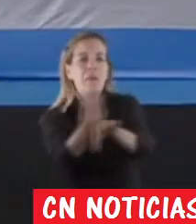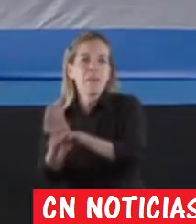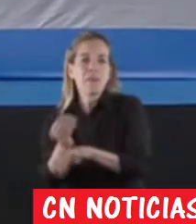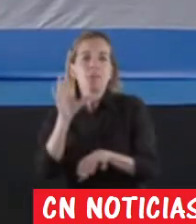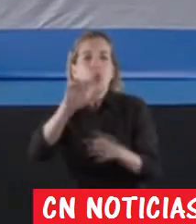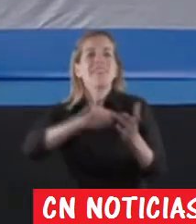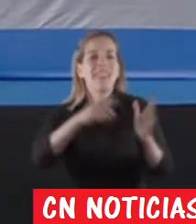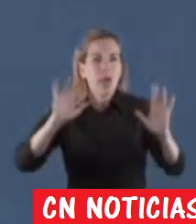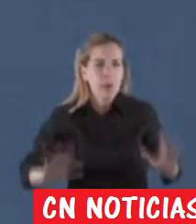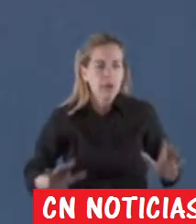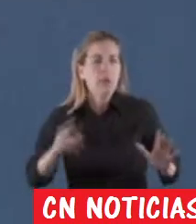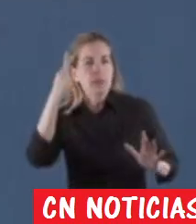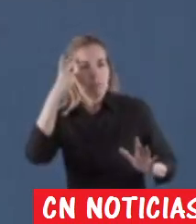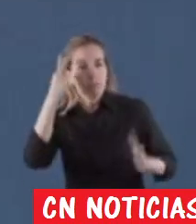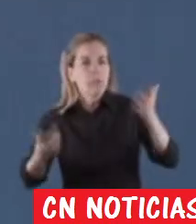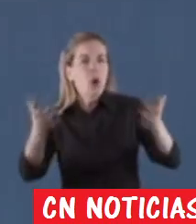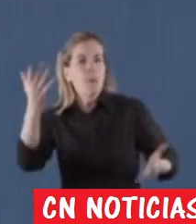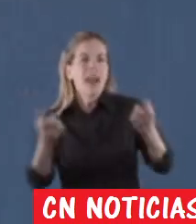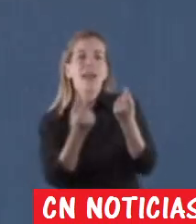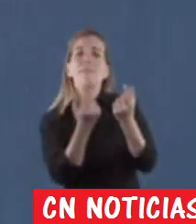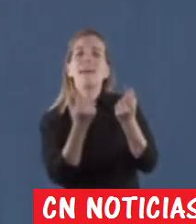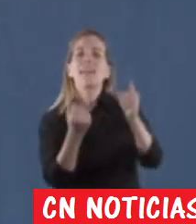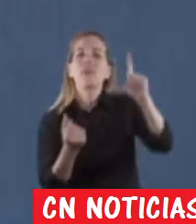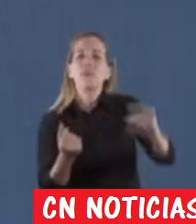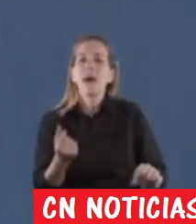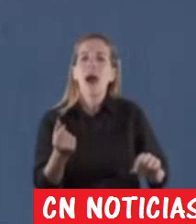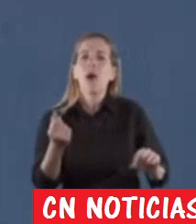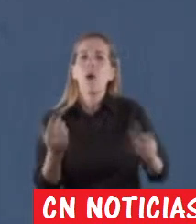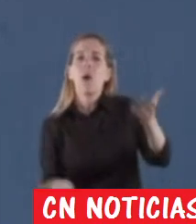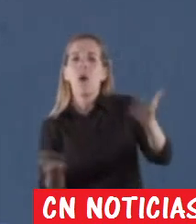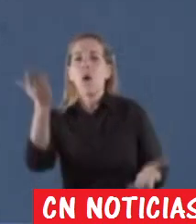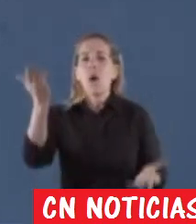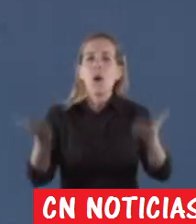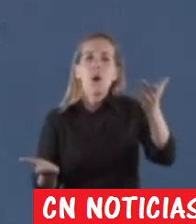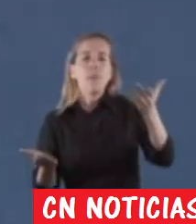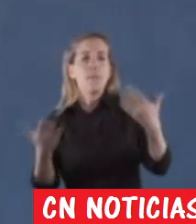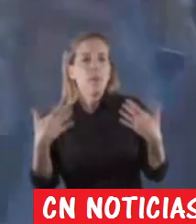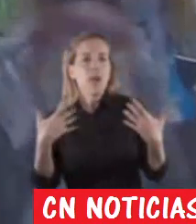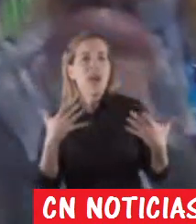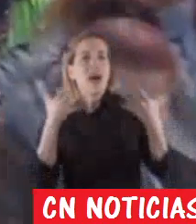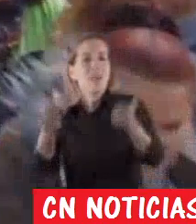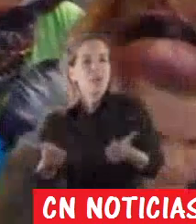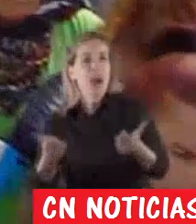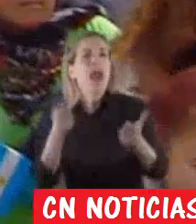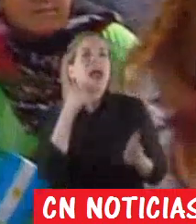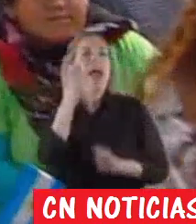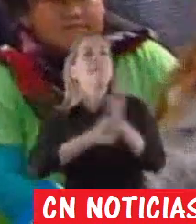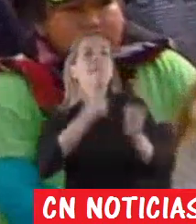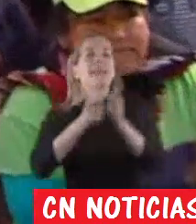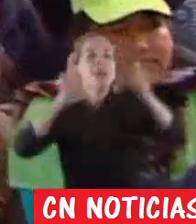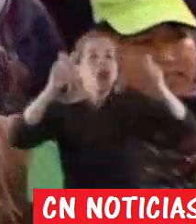distintas alternativas en materia de precios, que podamos acercar a las góndolas, a los productores